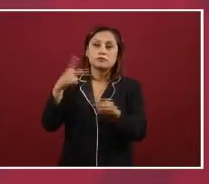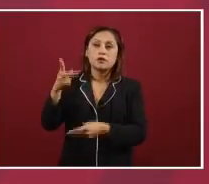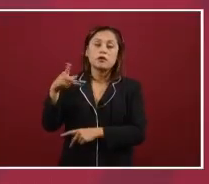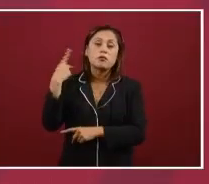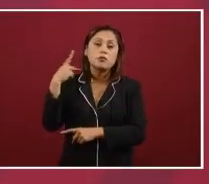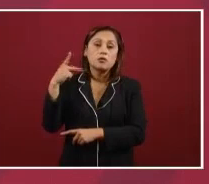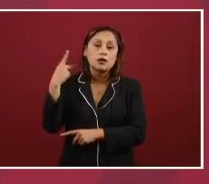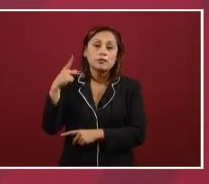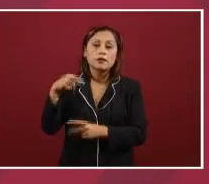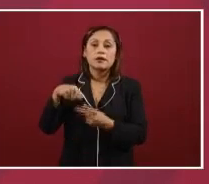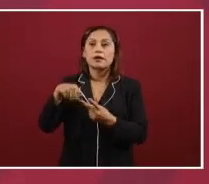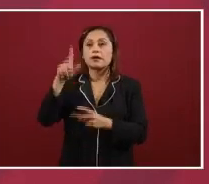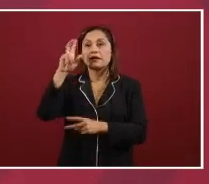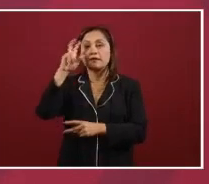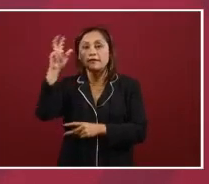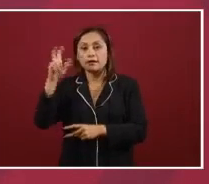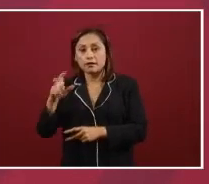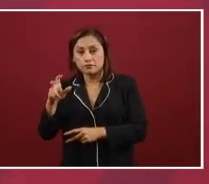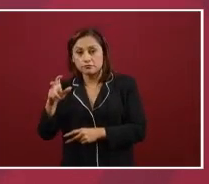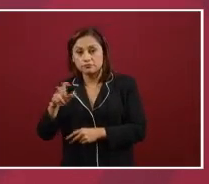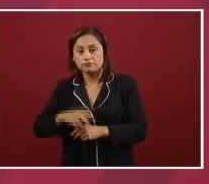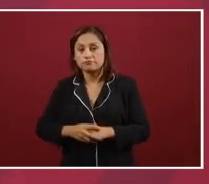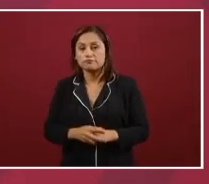a Hidalgo.